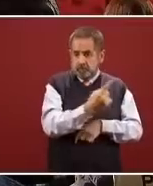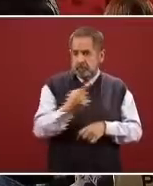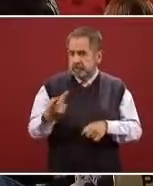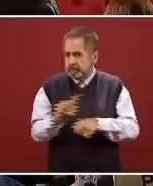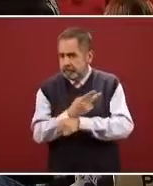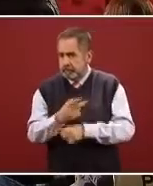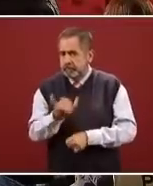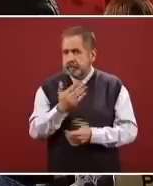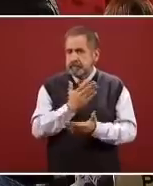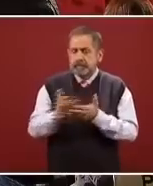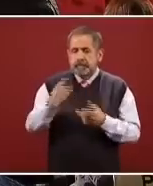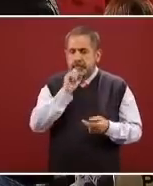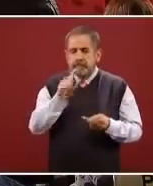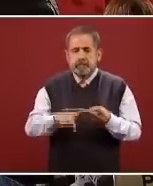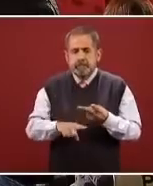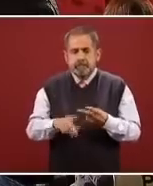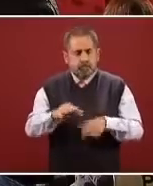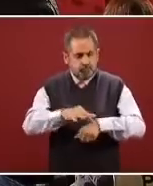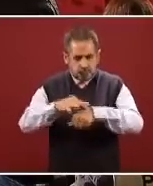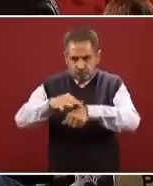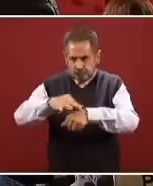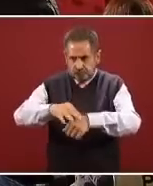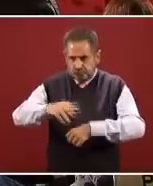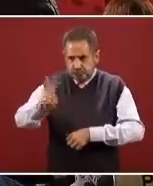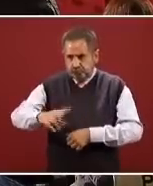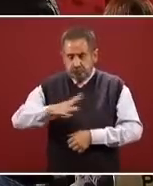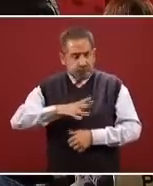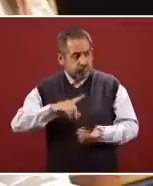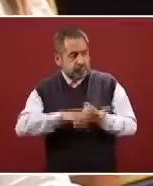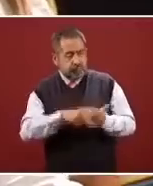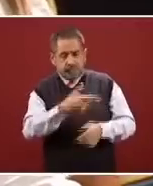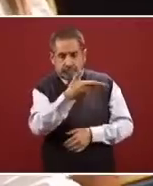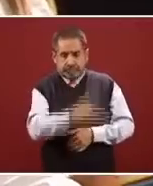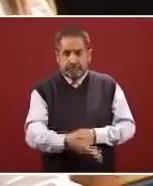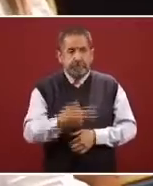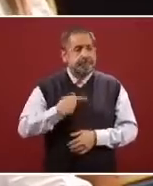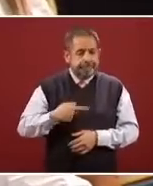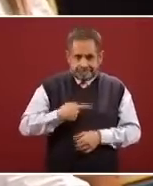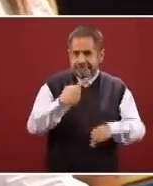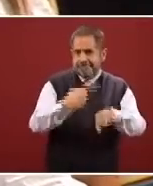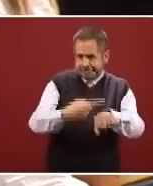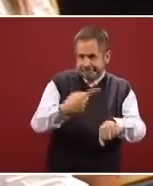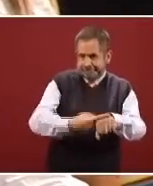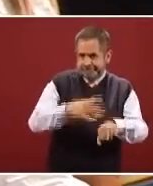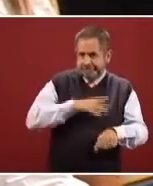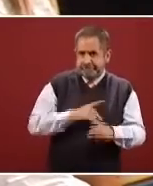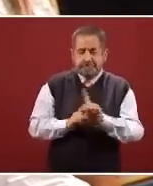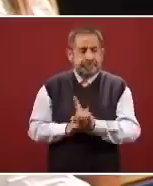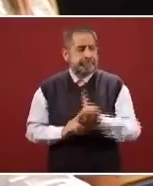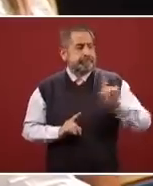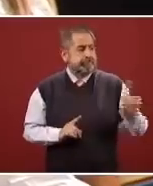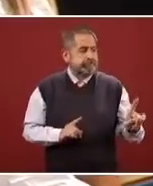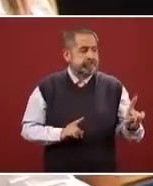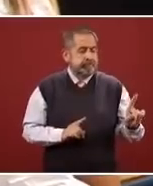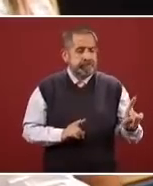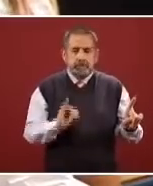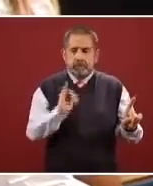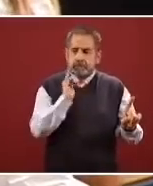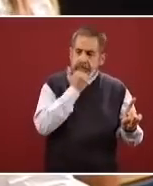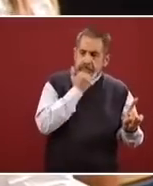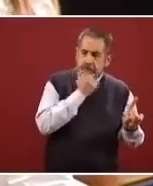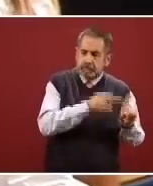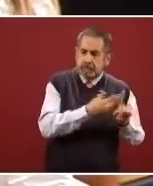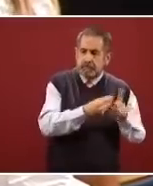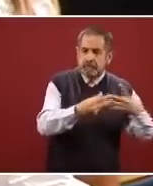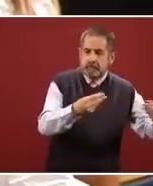Y por otro lado, se corroboró también que hay un paciente confirmado positivo donde el aislamiento no fue el correcto.